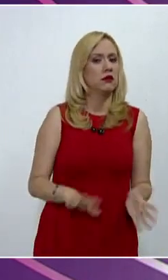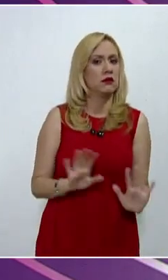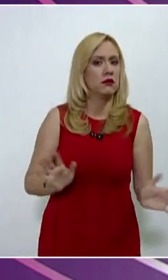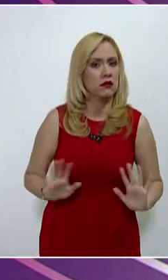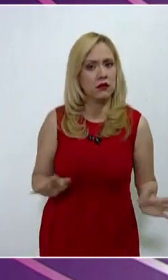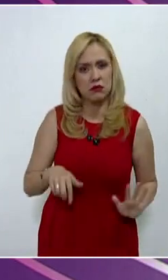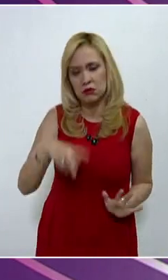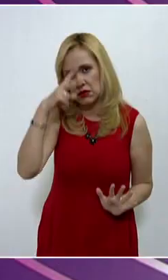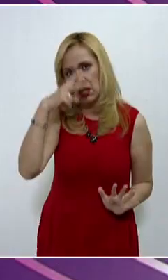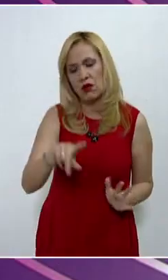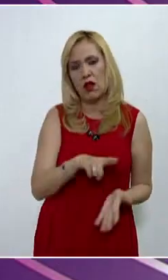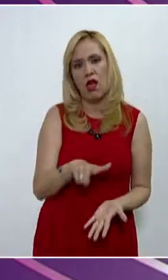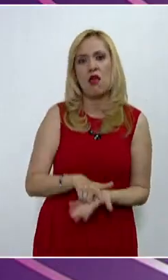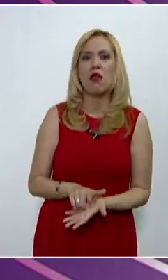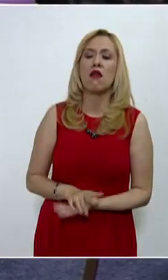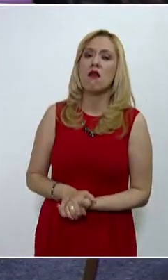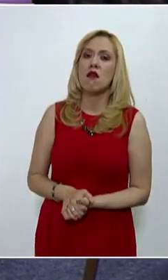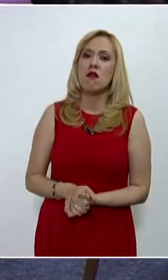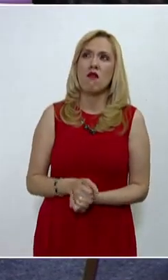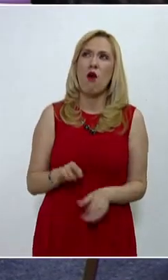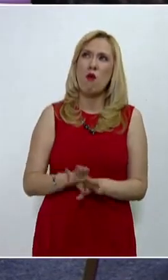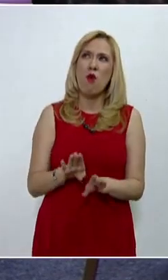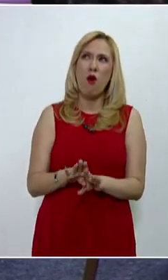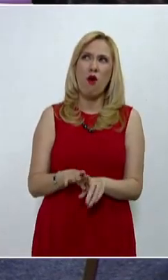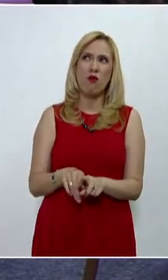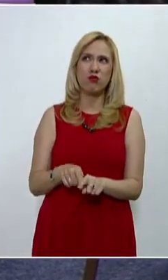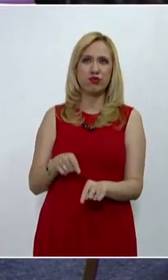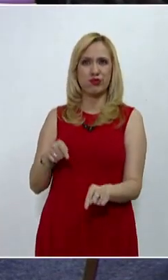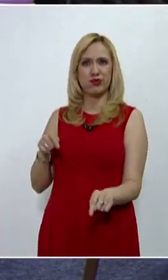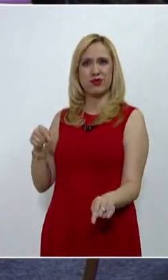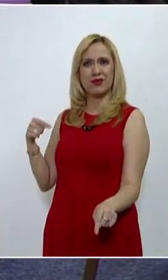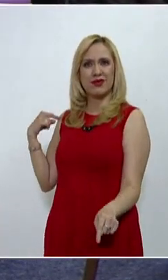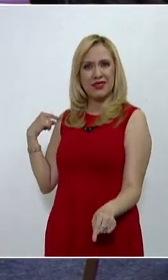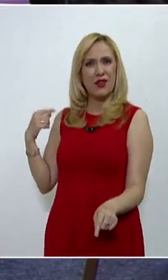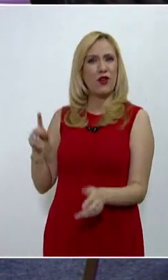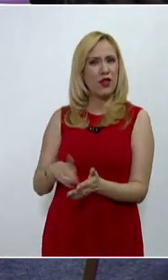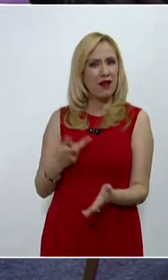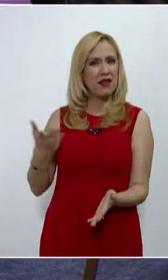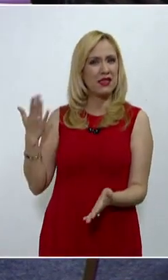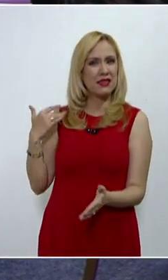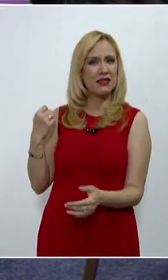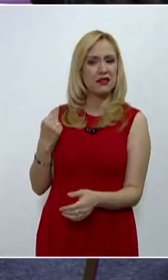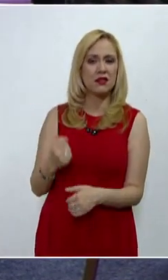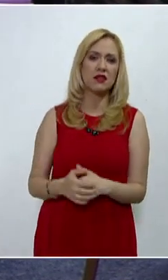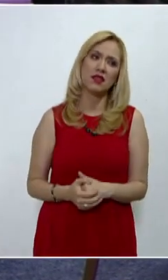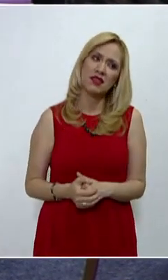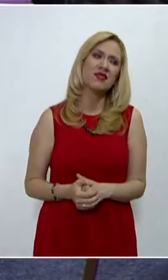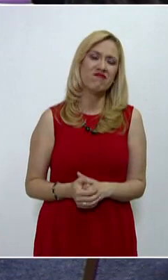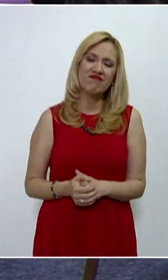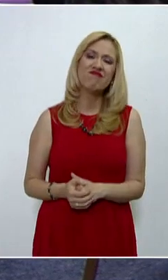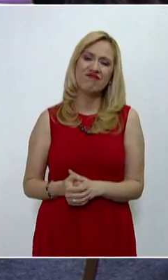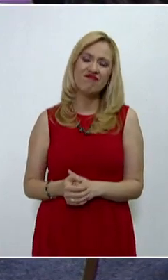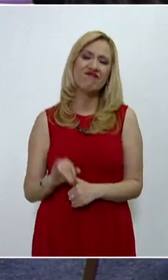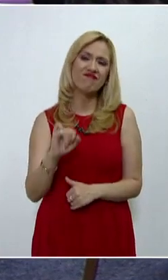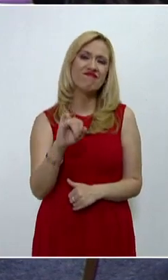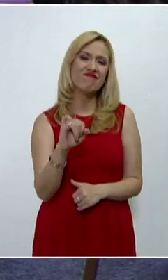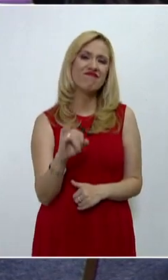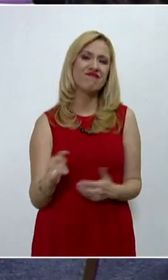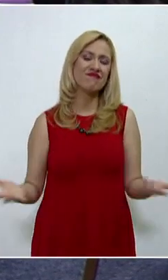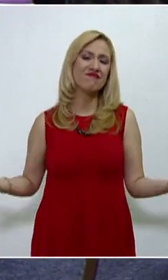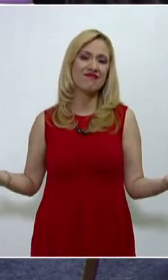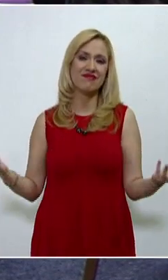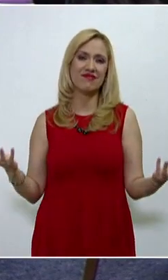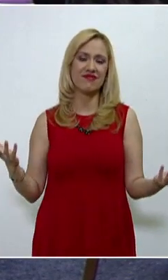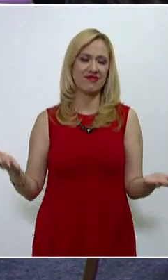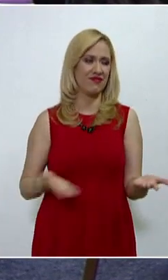En tu opinión, Ernesto, ¿es una medida regresiva entonces esta reforma al artículo 19? Una de muchas medidas regresivas que se